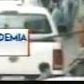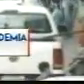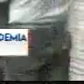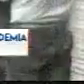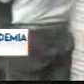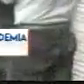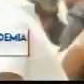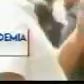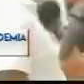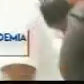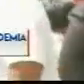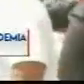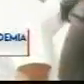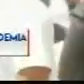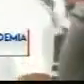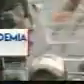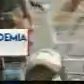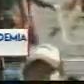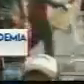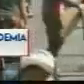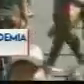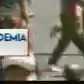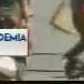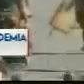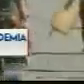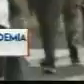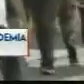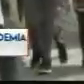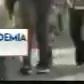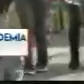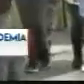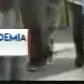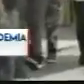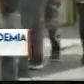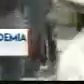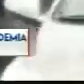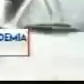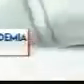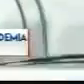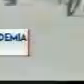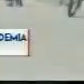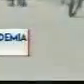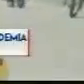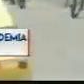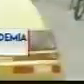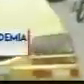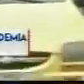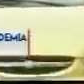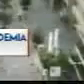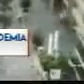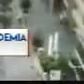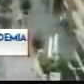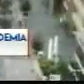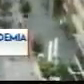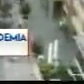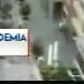que están sufriendo personas por tomarse desinfectantes, por ejemplo, el dióxido de cloro, y hay otros fármacos que están en